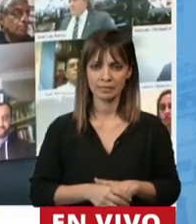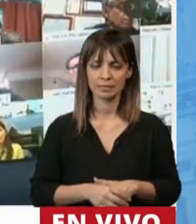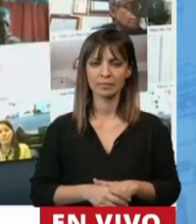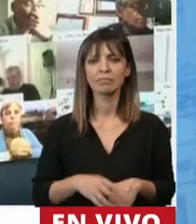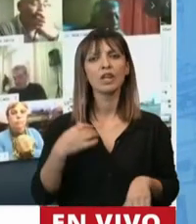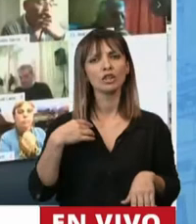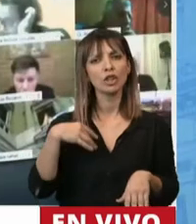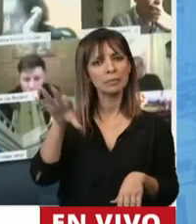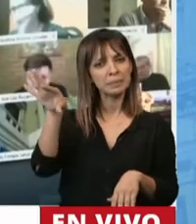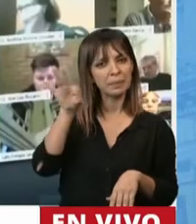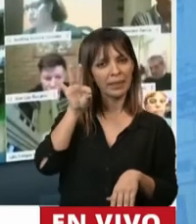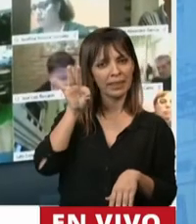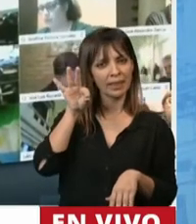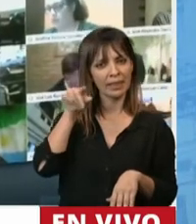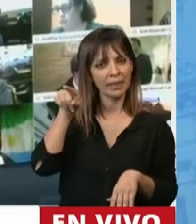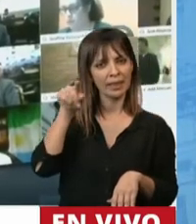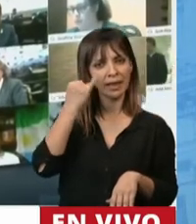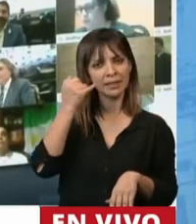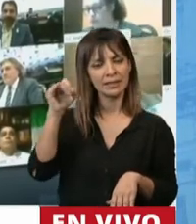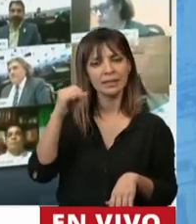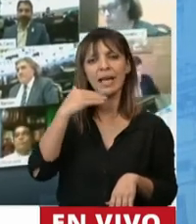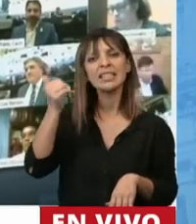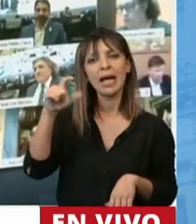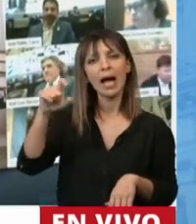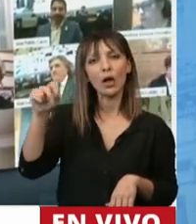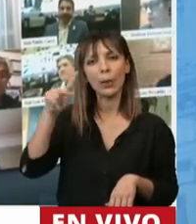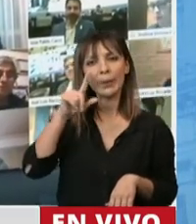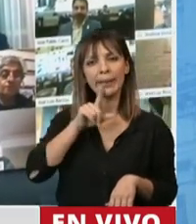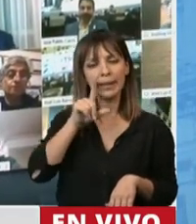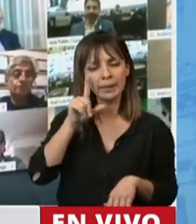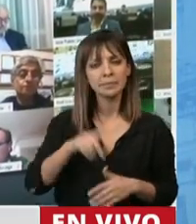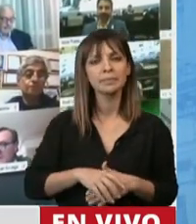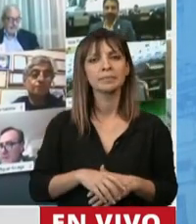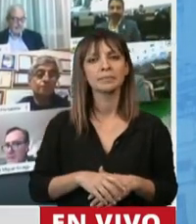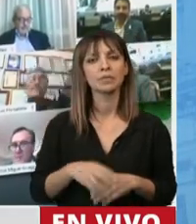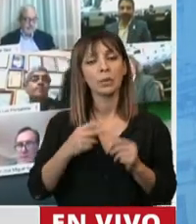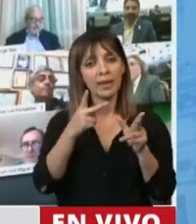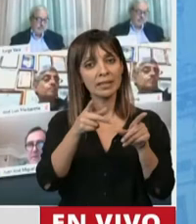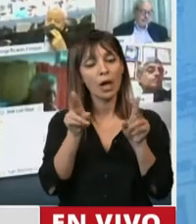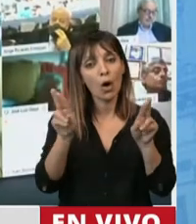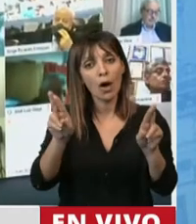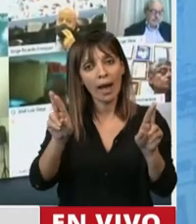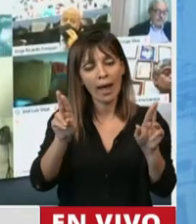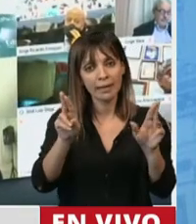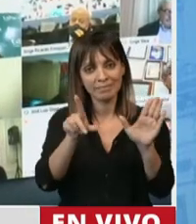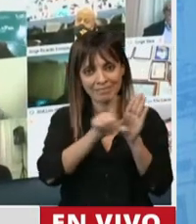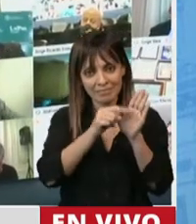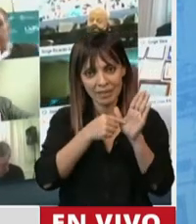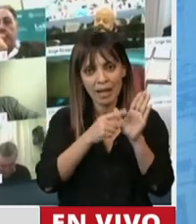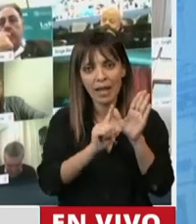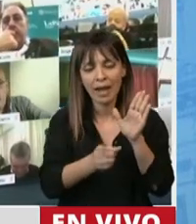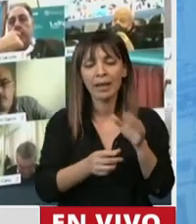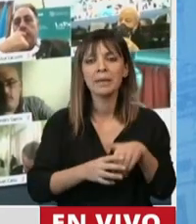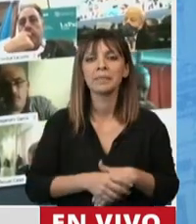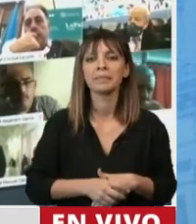Voy a tomar las palabras de Jacobiti y decir que espero que esta ley sea